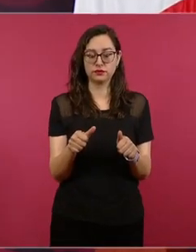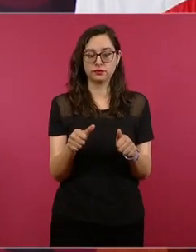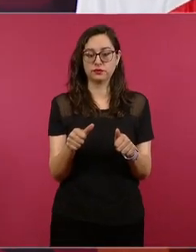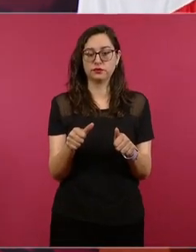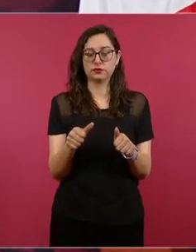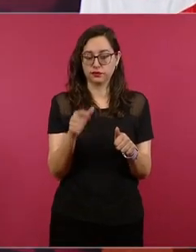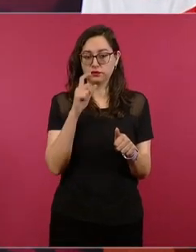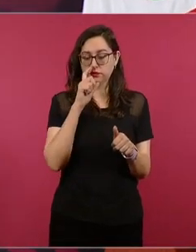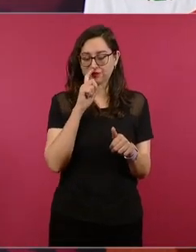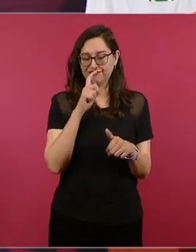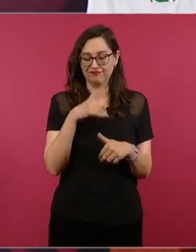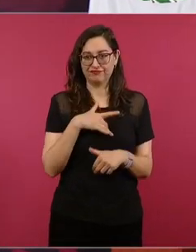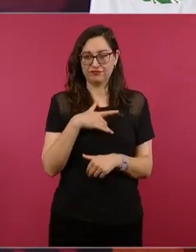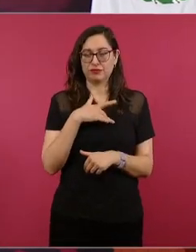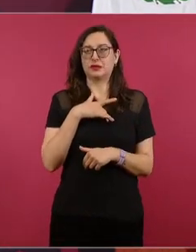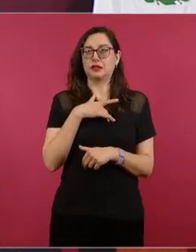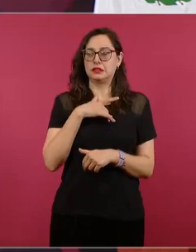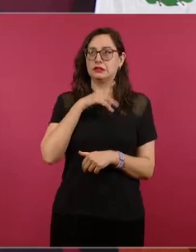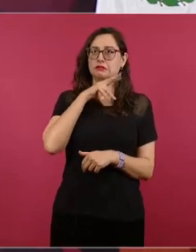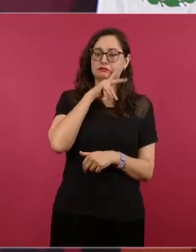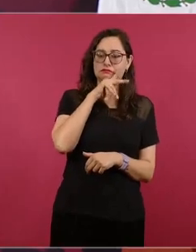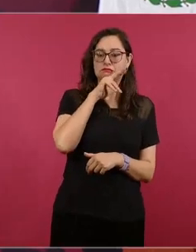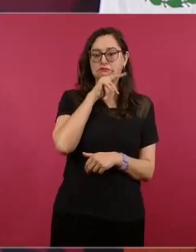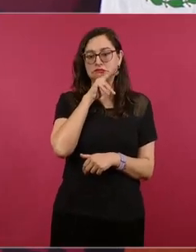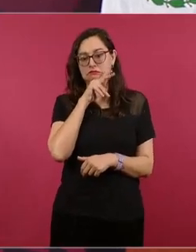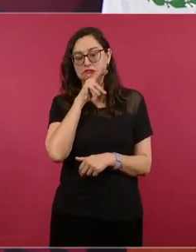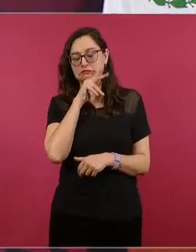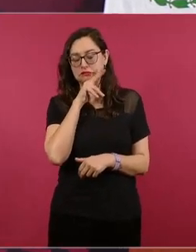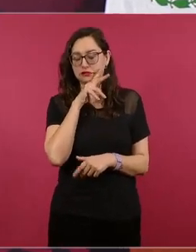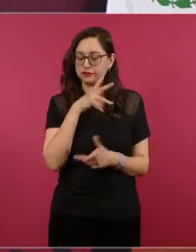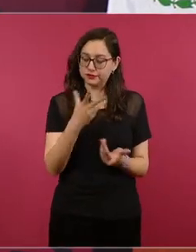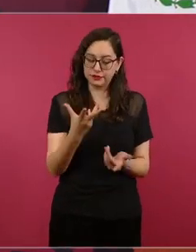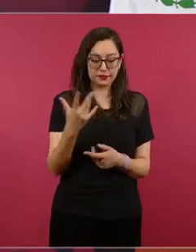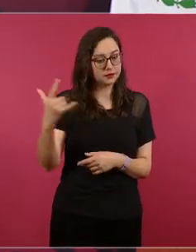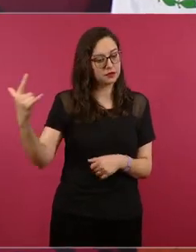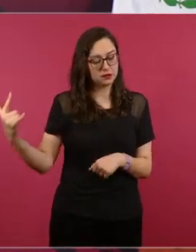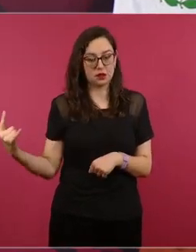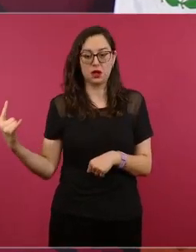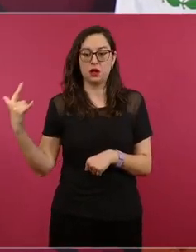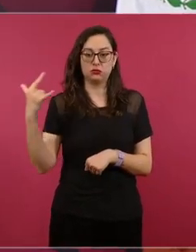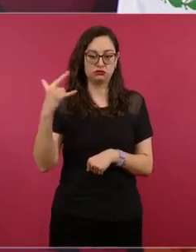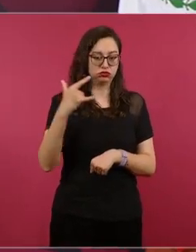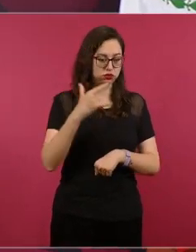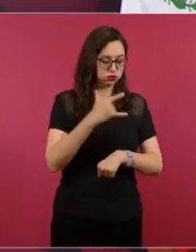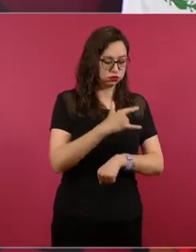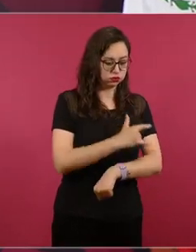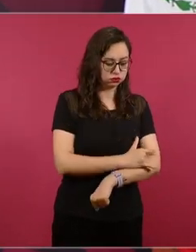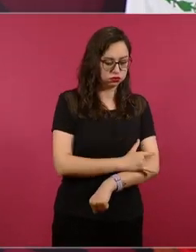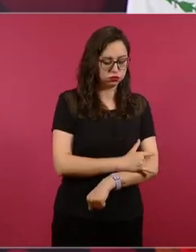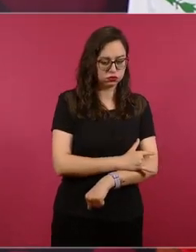nos venimos con esa preocupación, pero ya llegando acá, ya